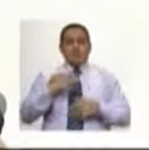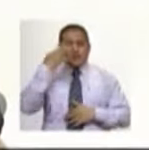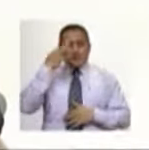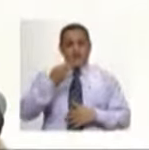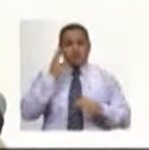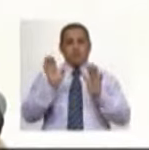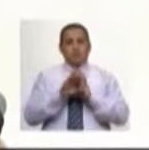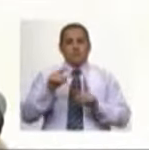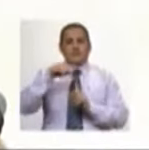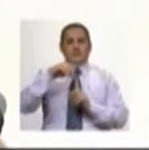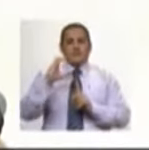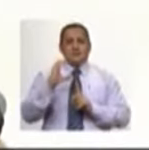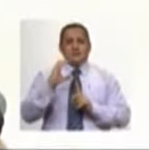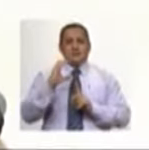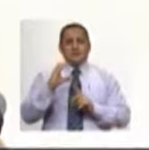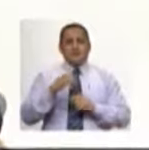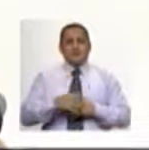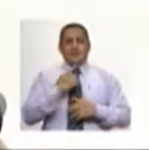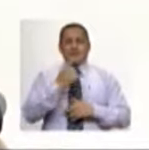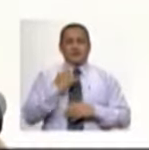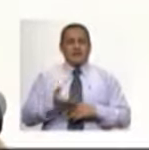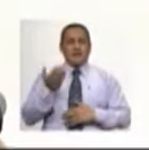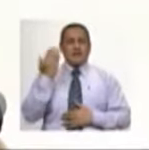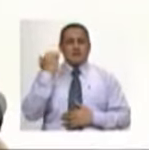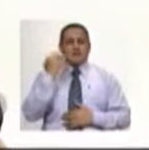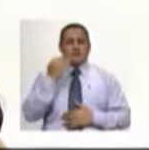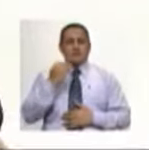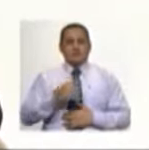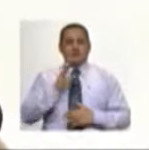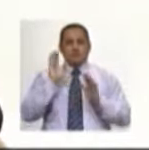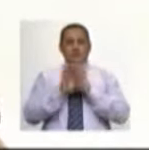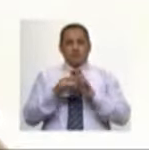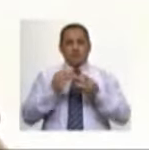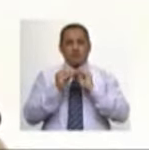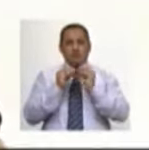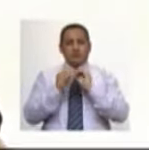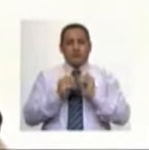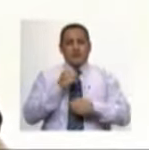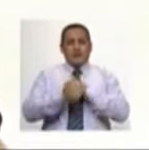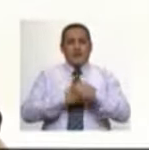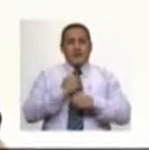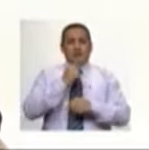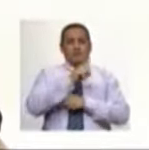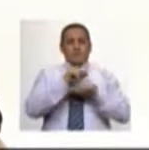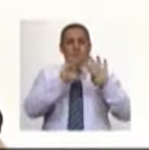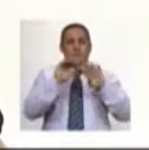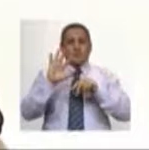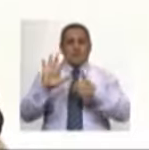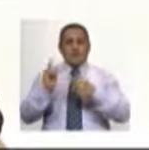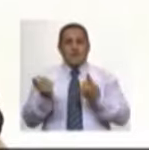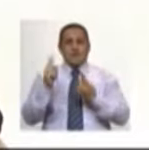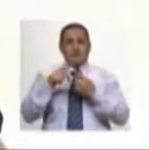que el Tribunal Constitucional, desde su restablecimiento en el año 1996 hasta